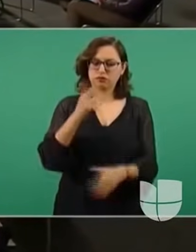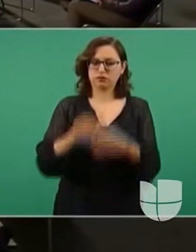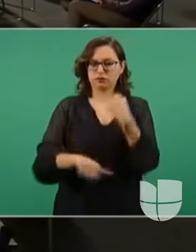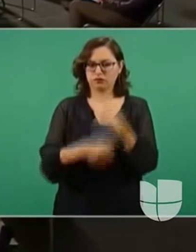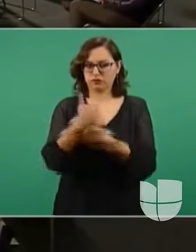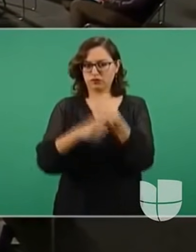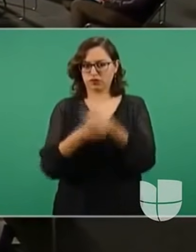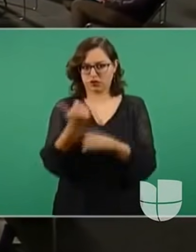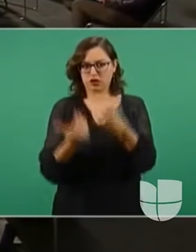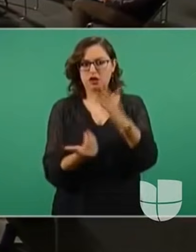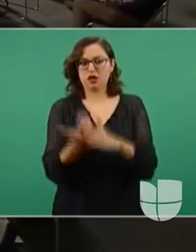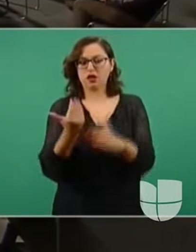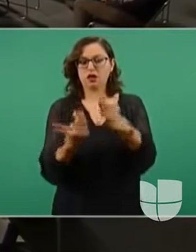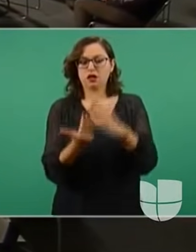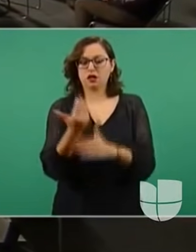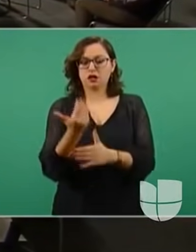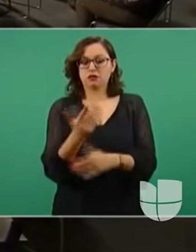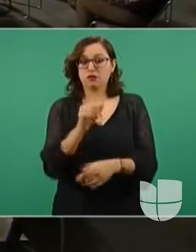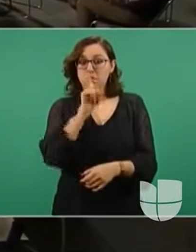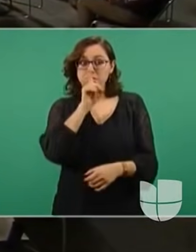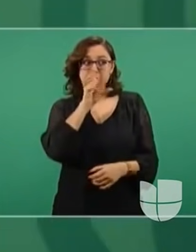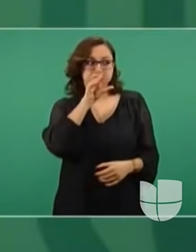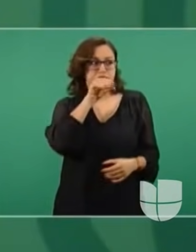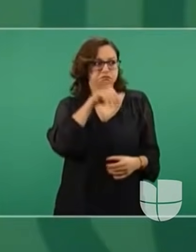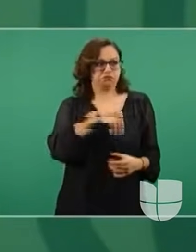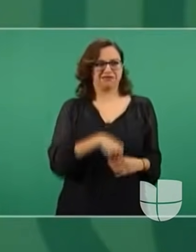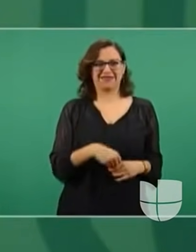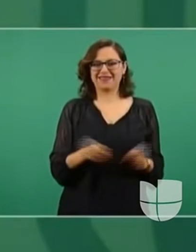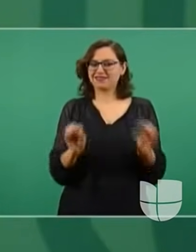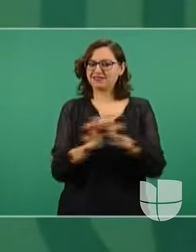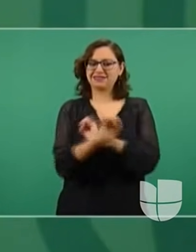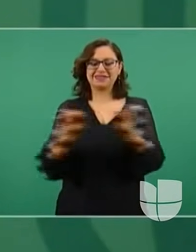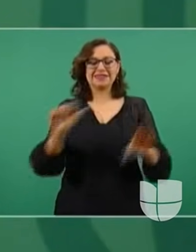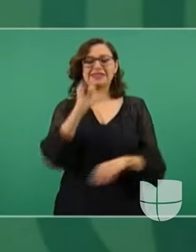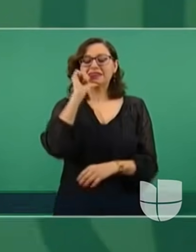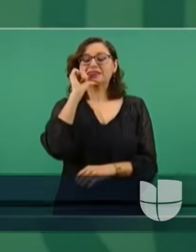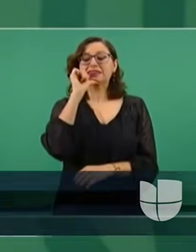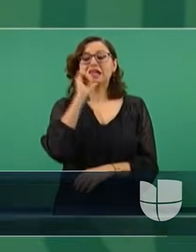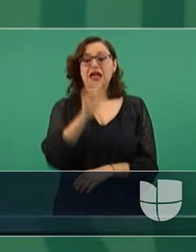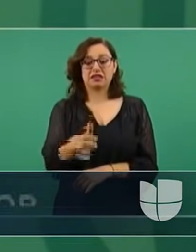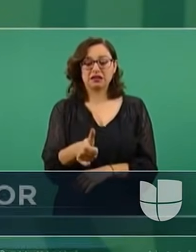va a ocultar absolutamente nada.